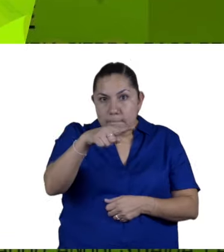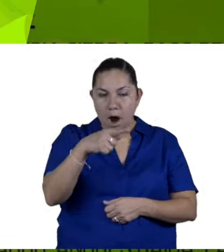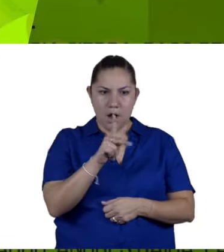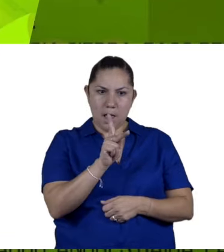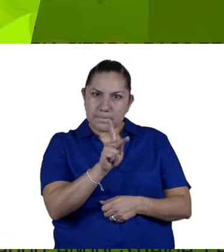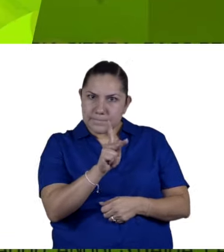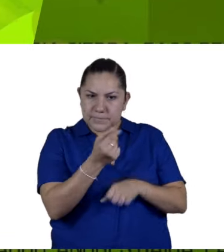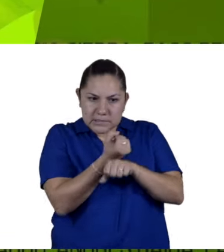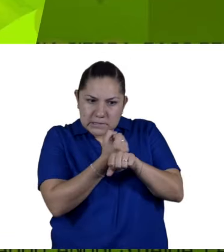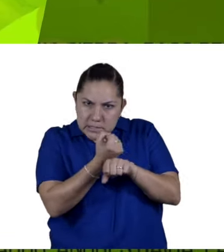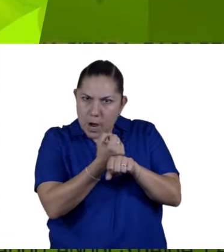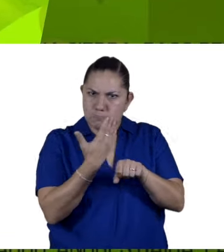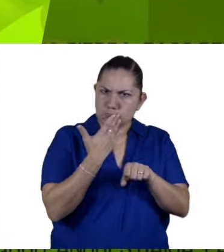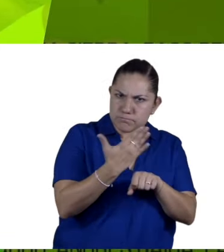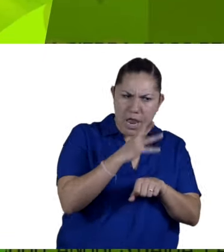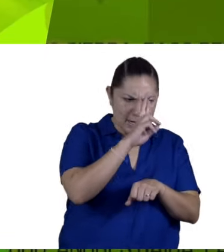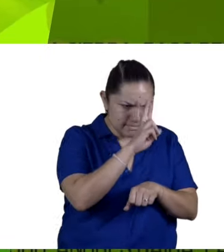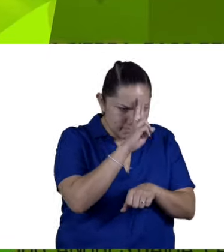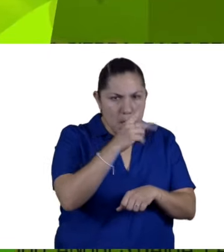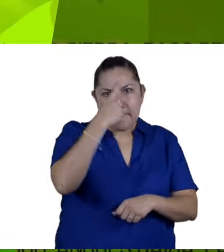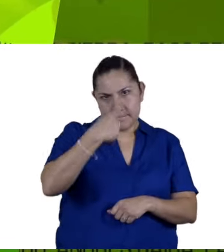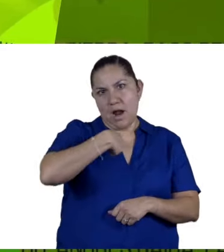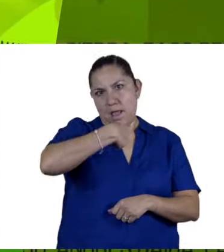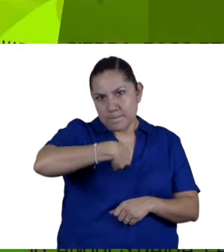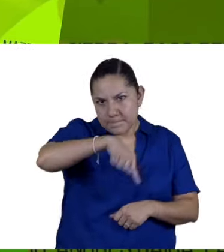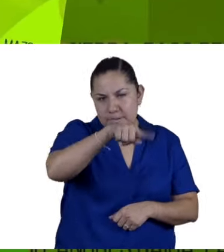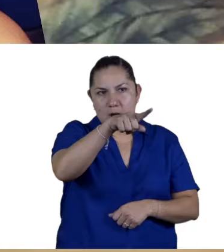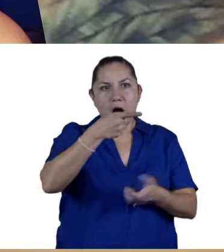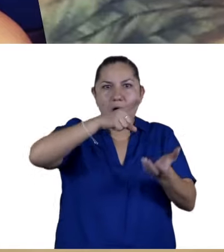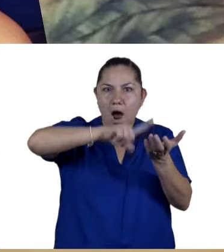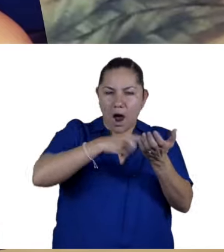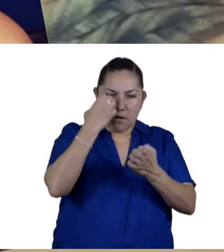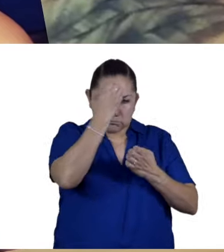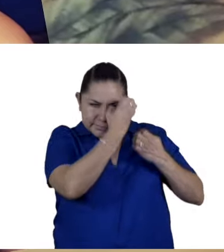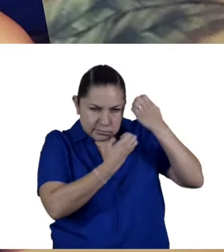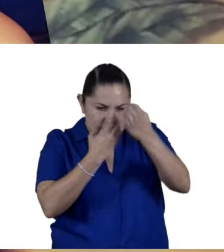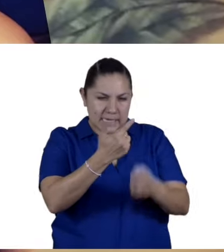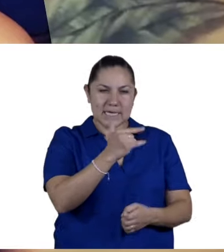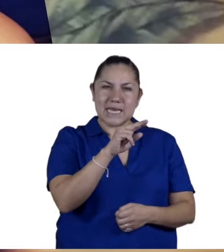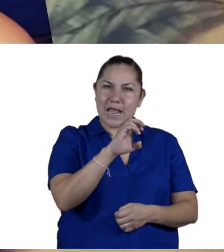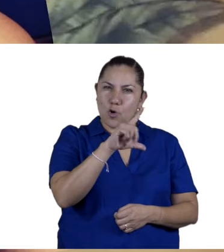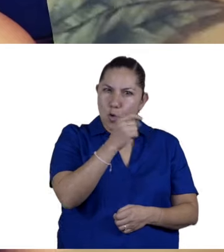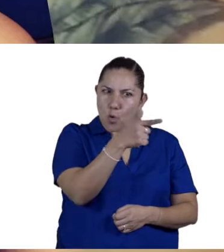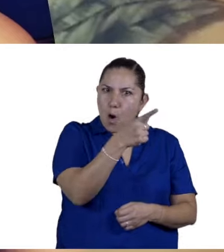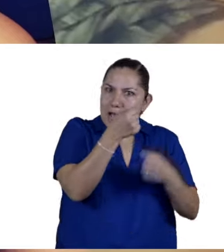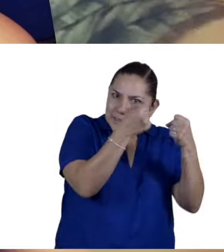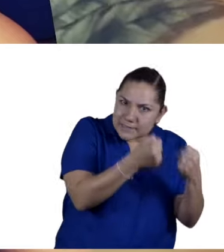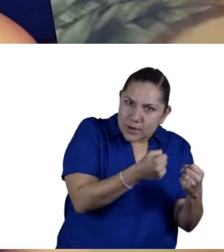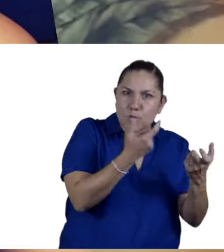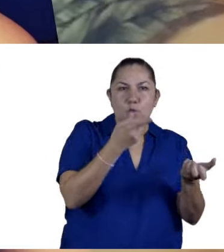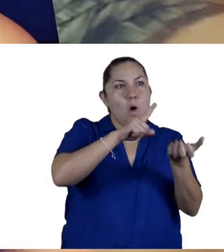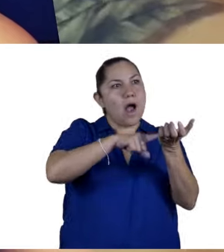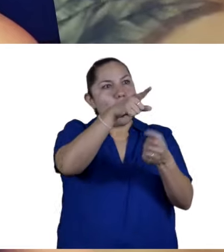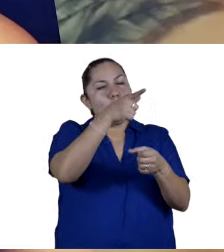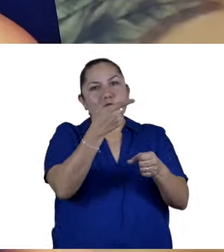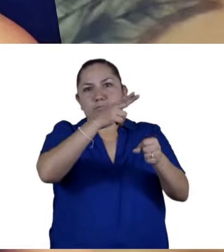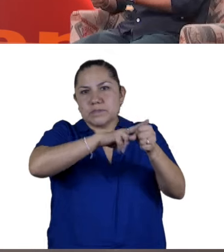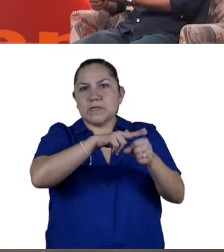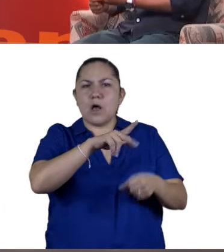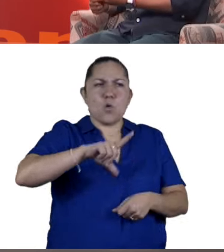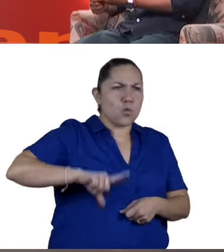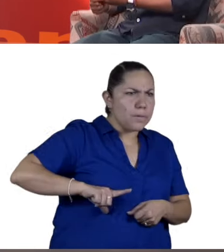a espacios de menstruación digna, que podamos tener acceso a citas ginecológicas que sean seguras en salud